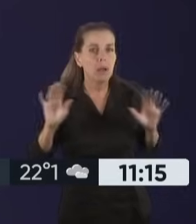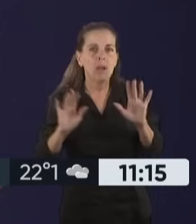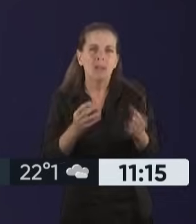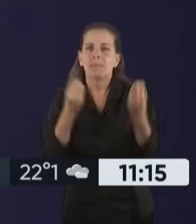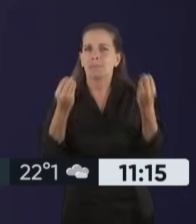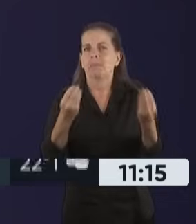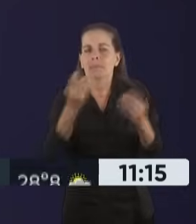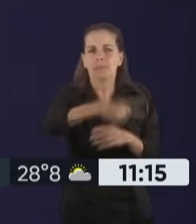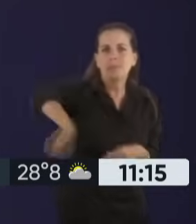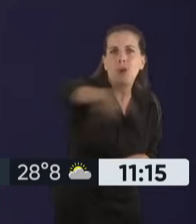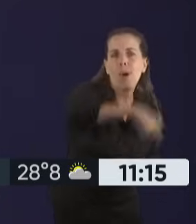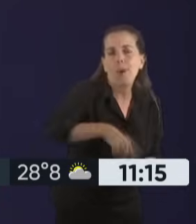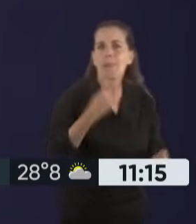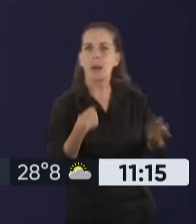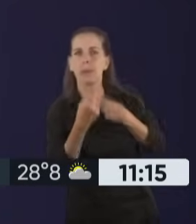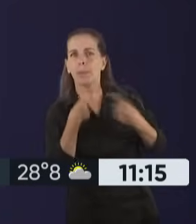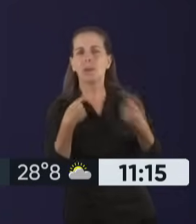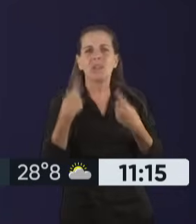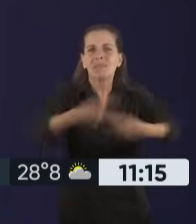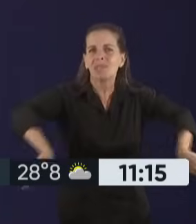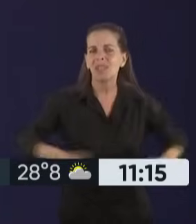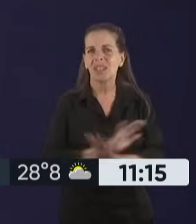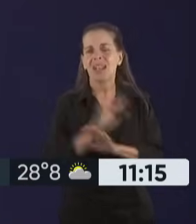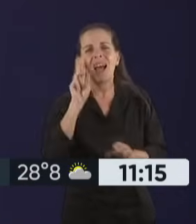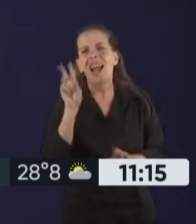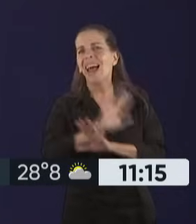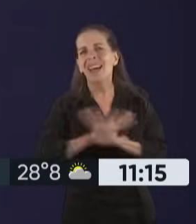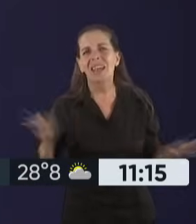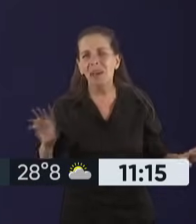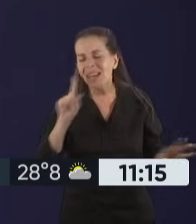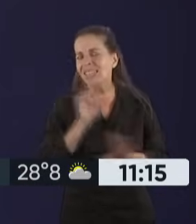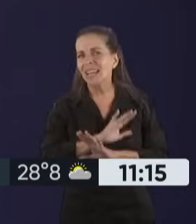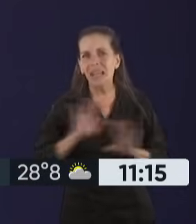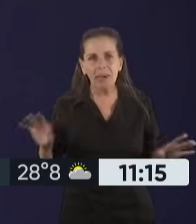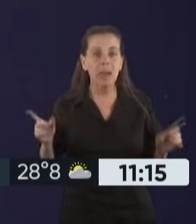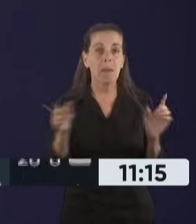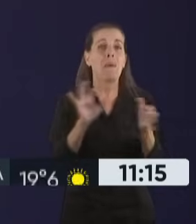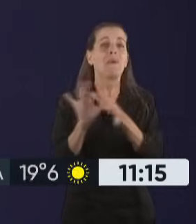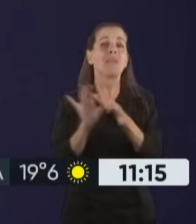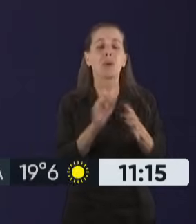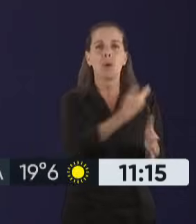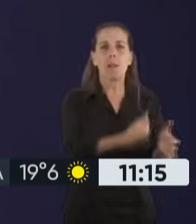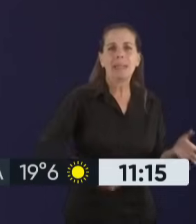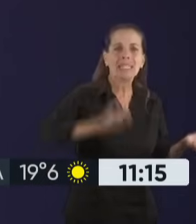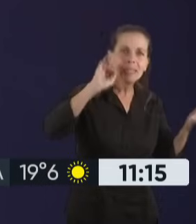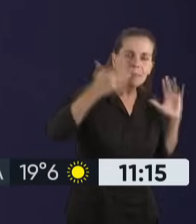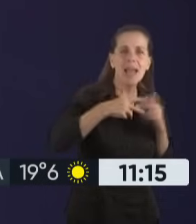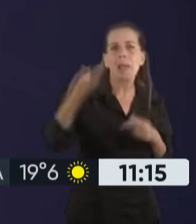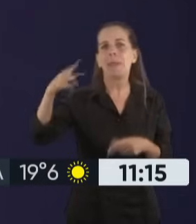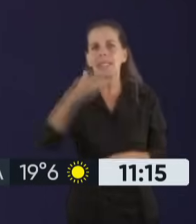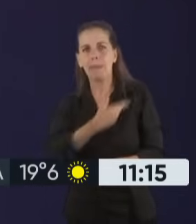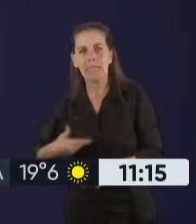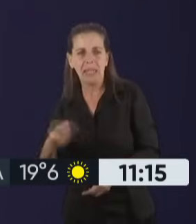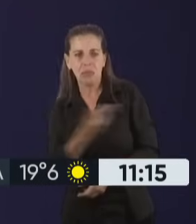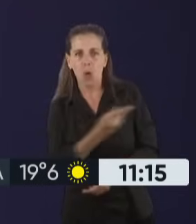un mundo donde no lo hay. No hay ningún problema en la relación entre el presidente Milei y la vicepresidente